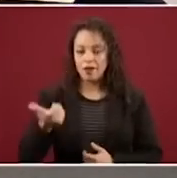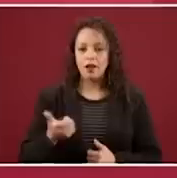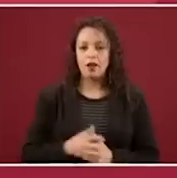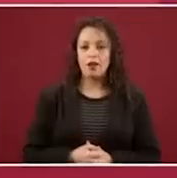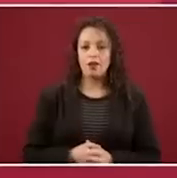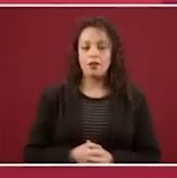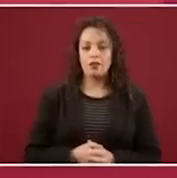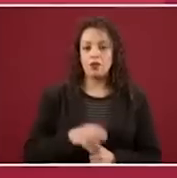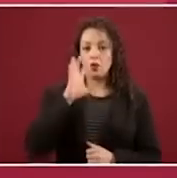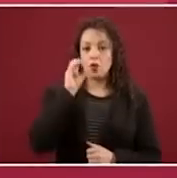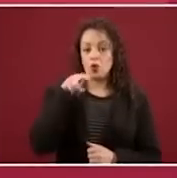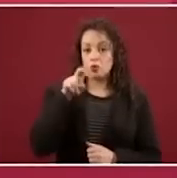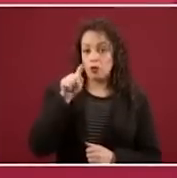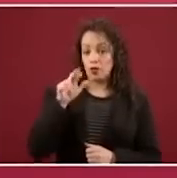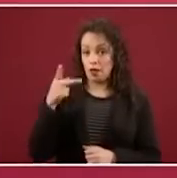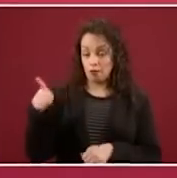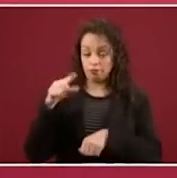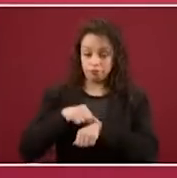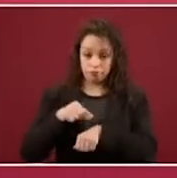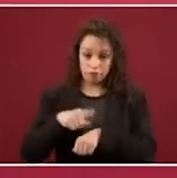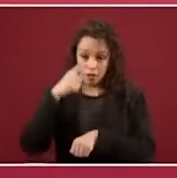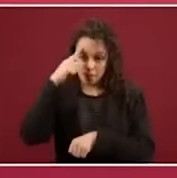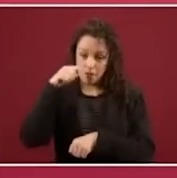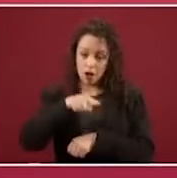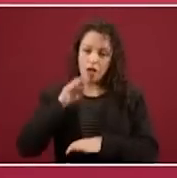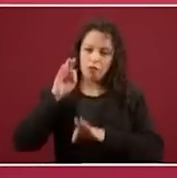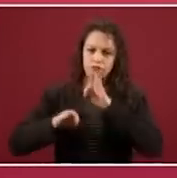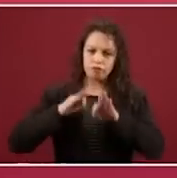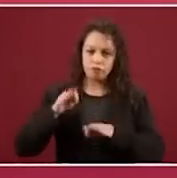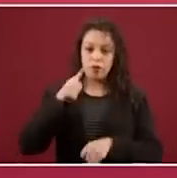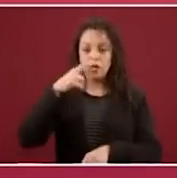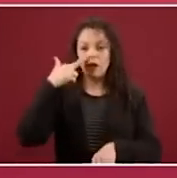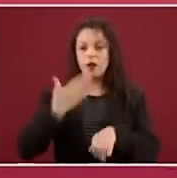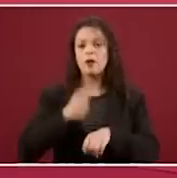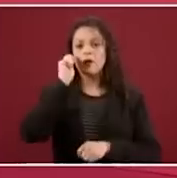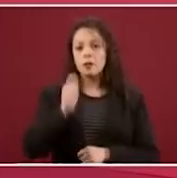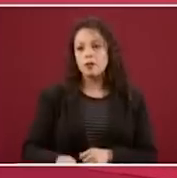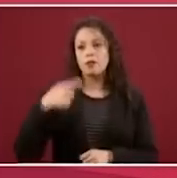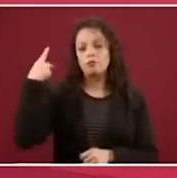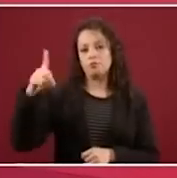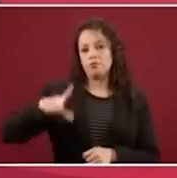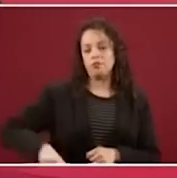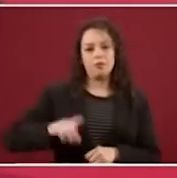las consultas, los tratamientos, es responsabilidad del gobierno federal.